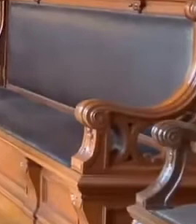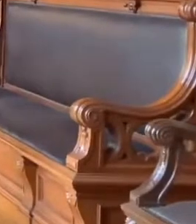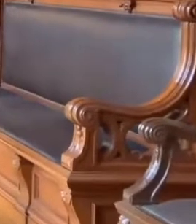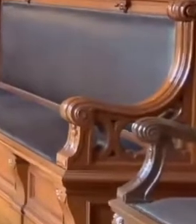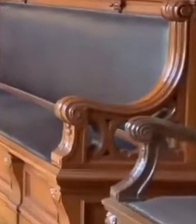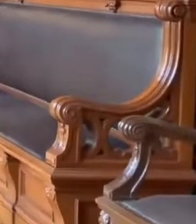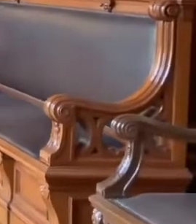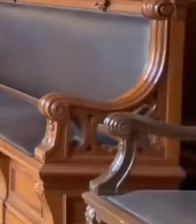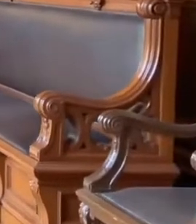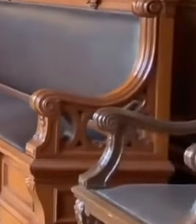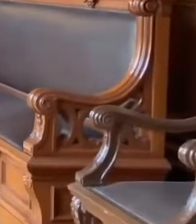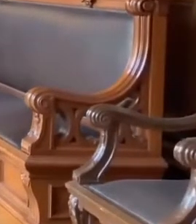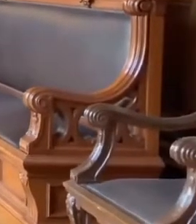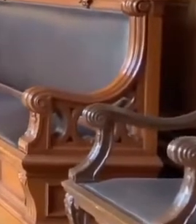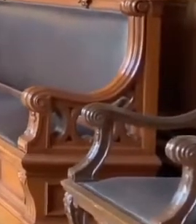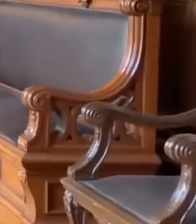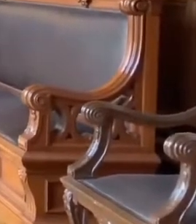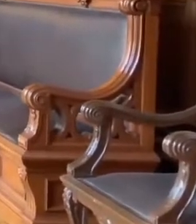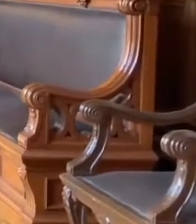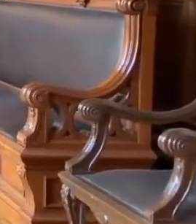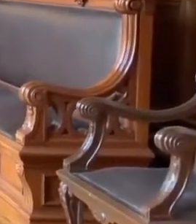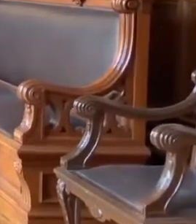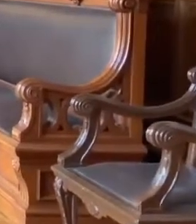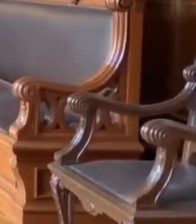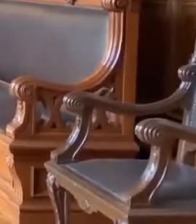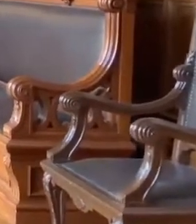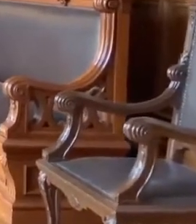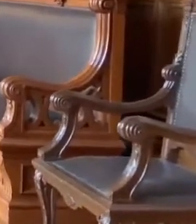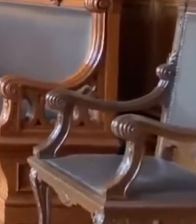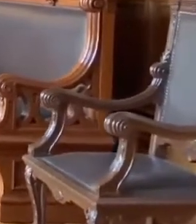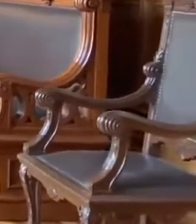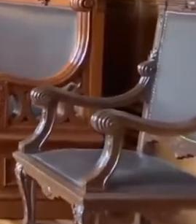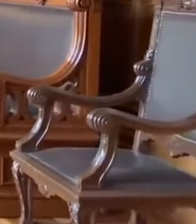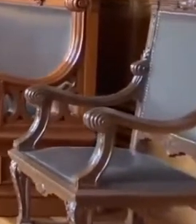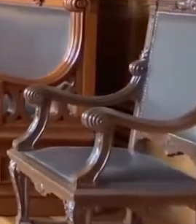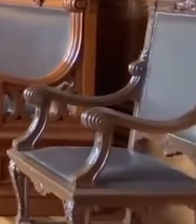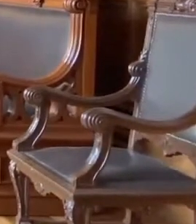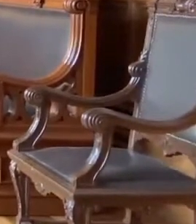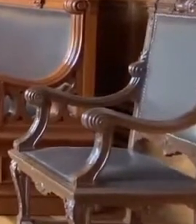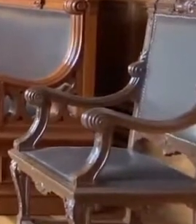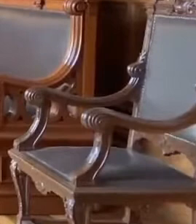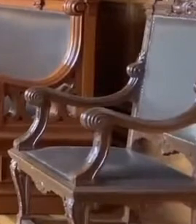dicen que está pasando la etapa crítica.